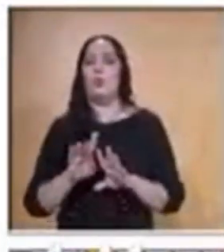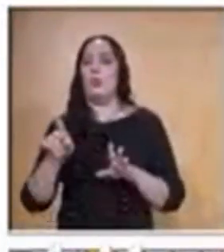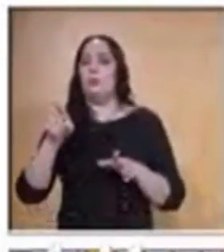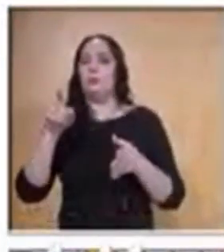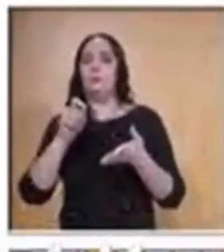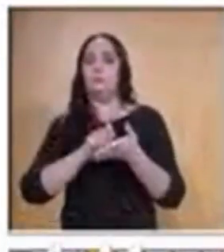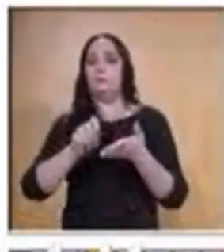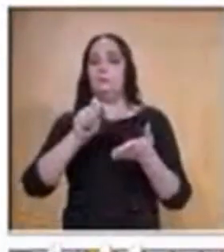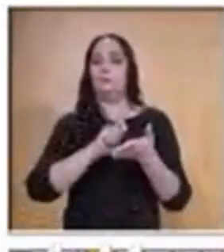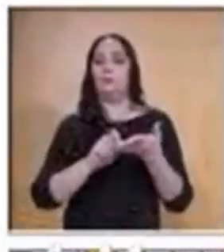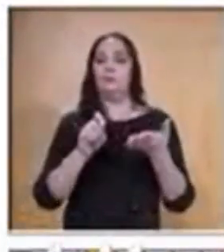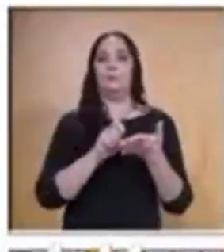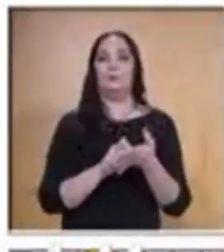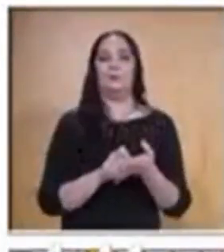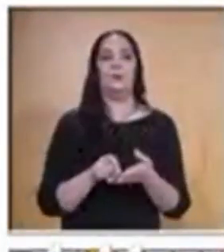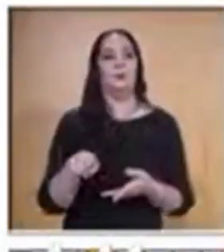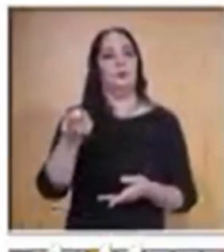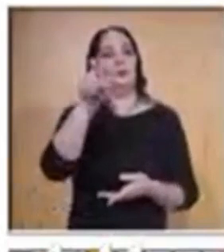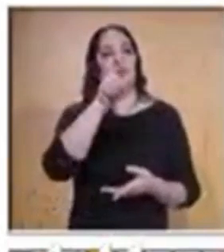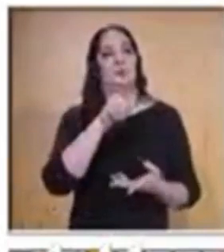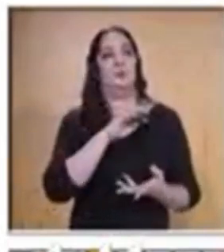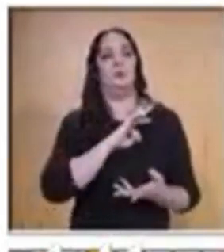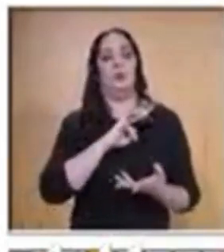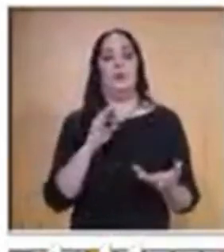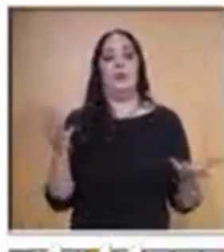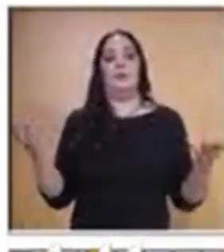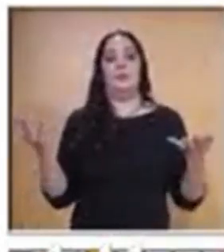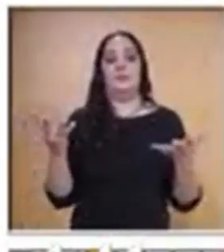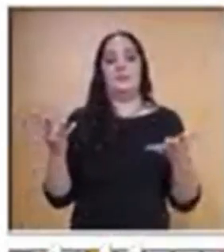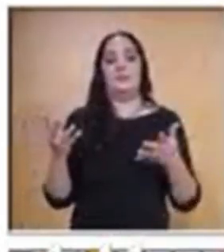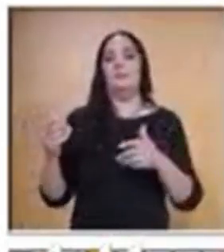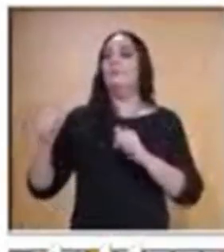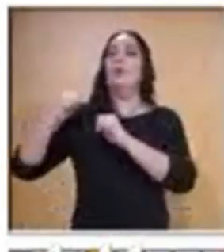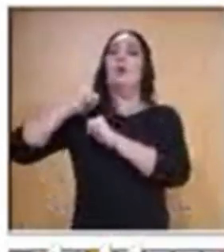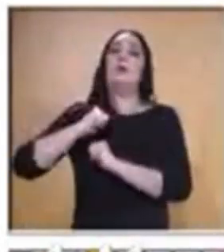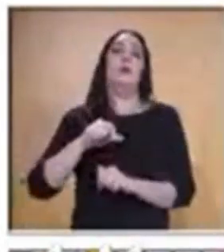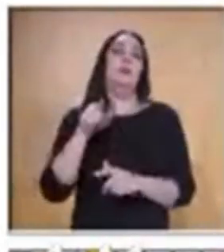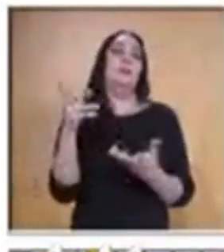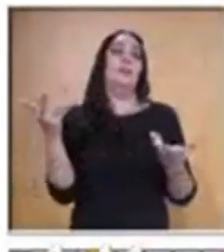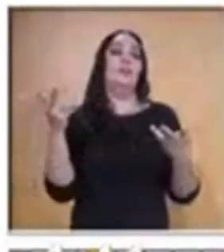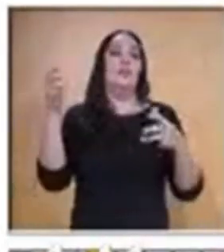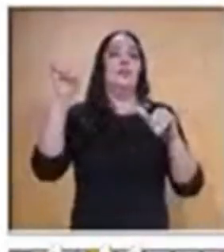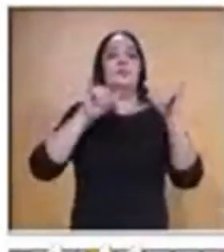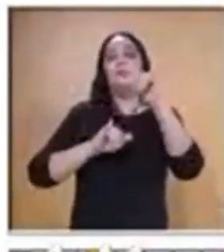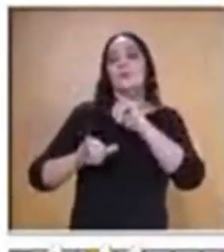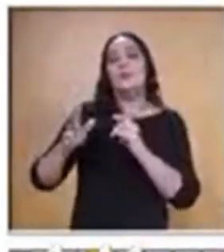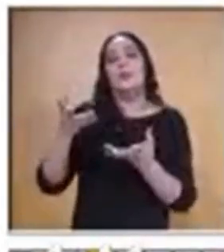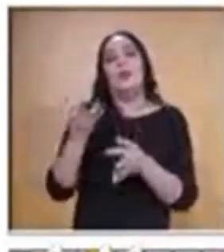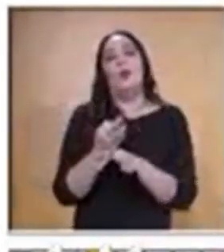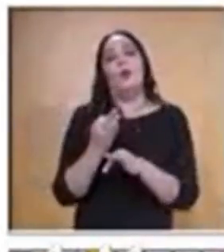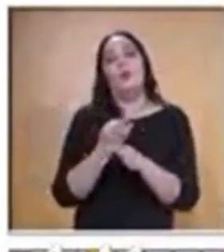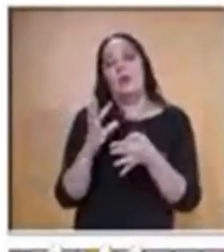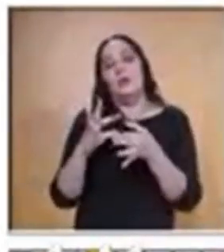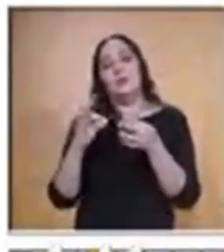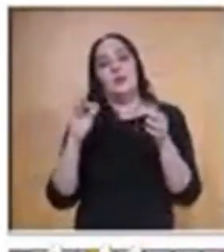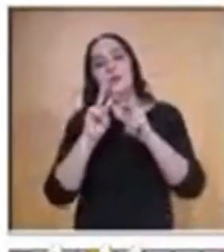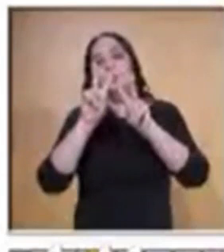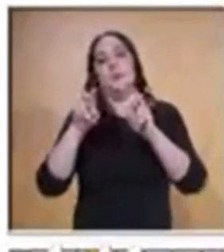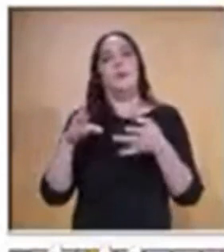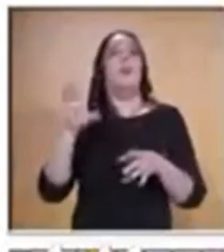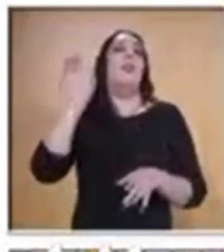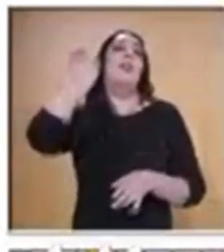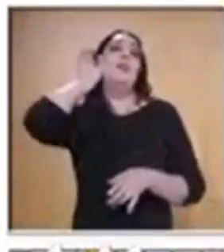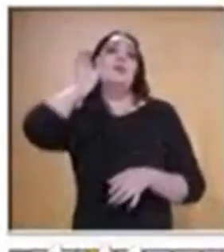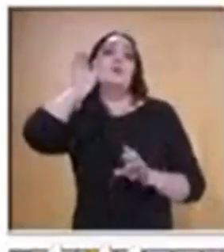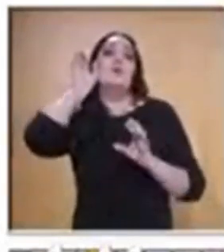registro en donde ustedes se van a hacer cargo de llevar a cabo este experimento que les acabamos de explicar sobre el vaso.